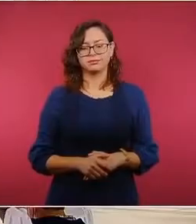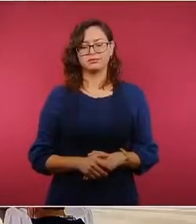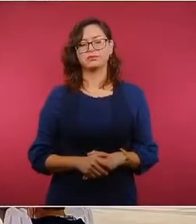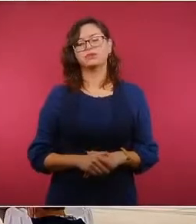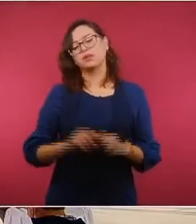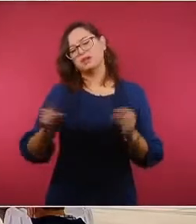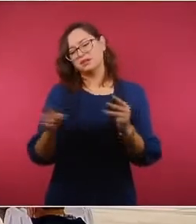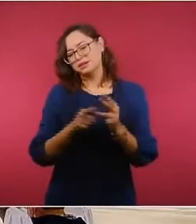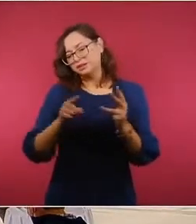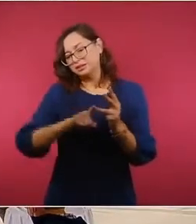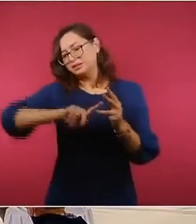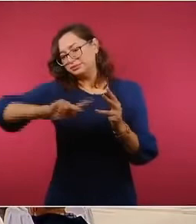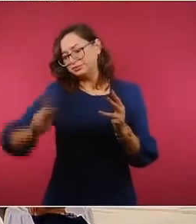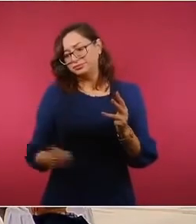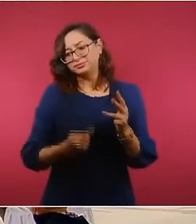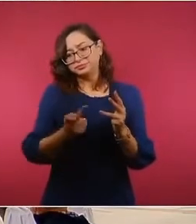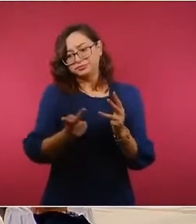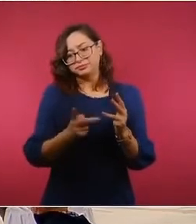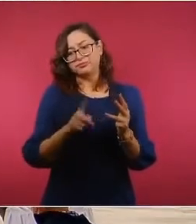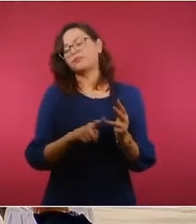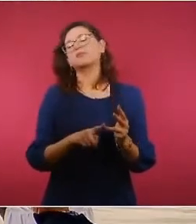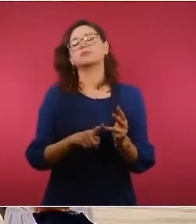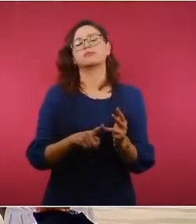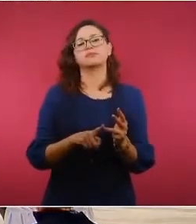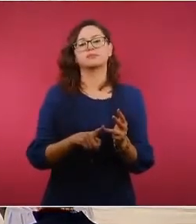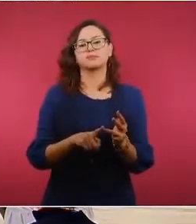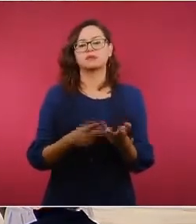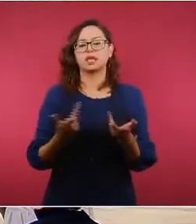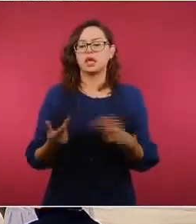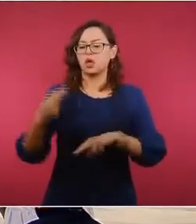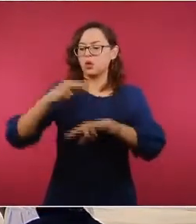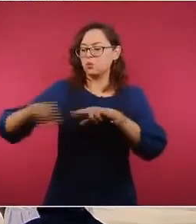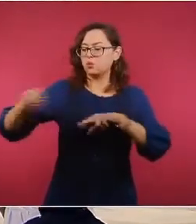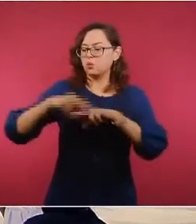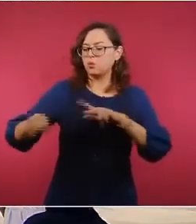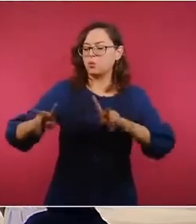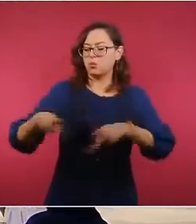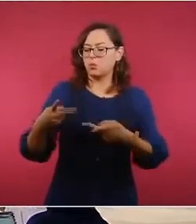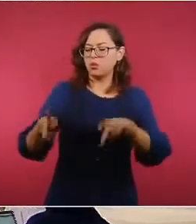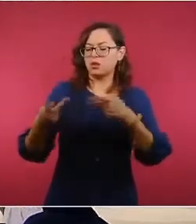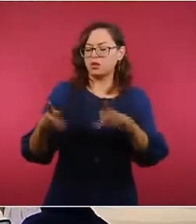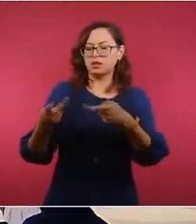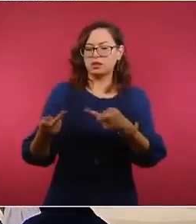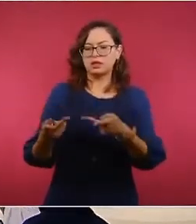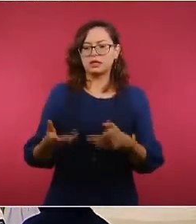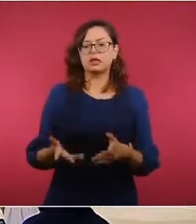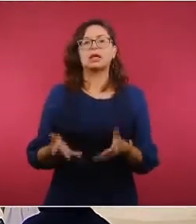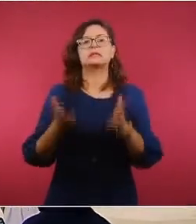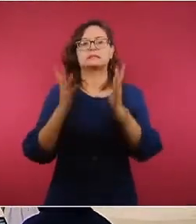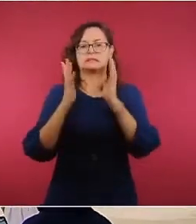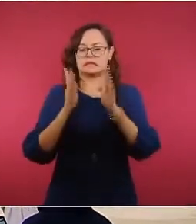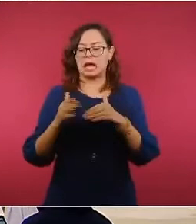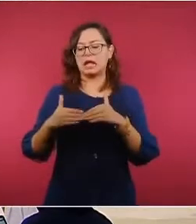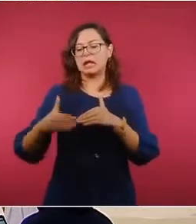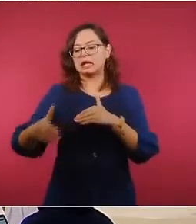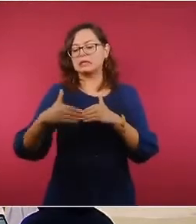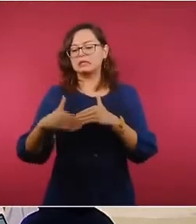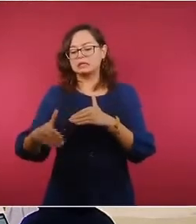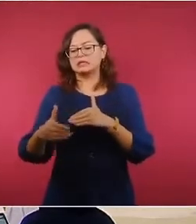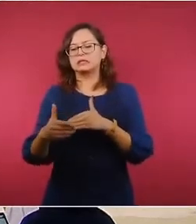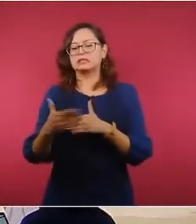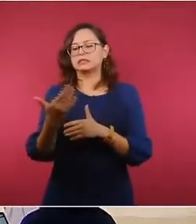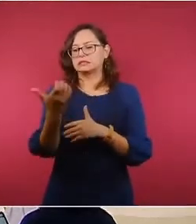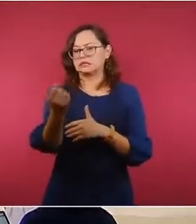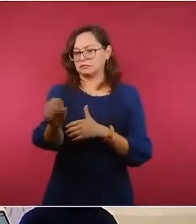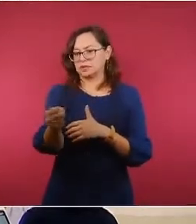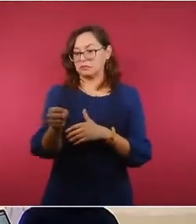Siguiente punto, presidente. En cuestión de la venta de los boletos, bueno, que ya se ha aclarado que se va a reforzar la venta de aquí a la fecha